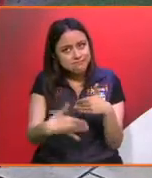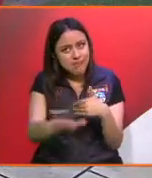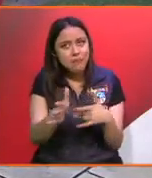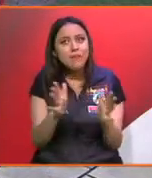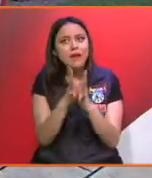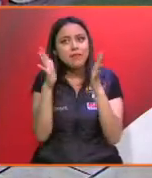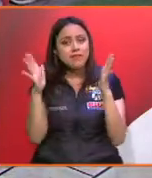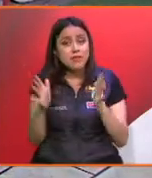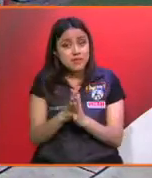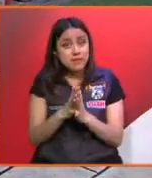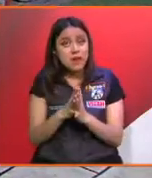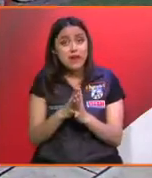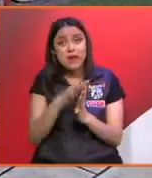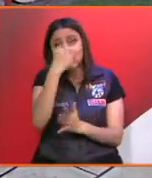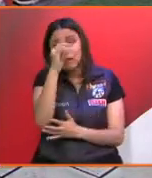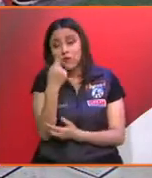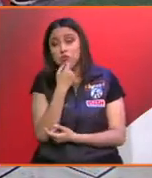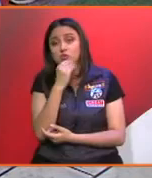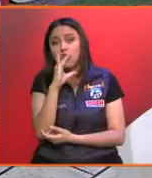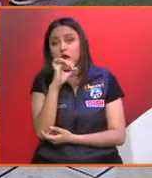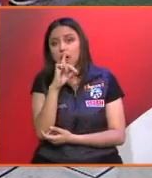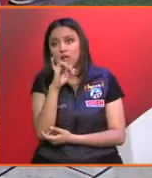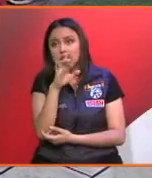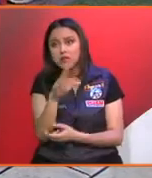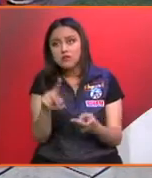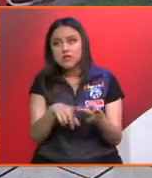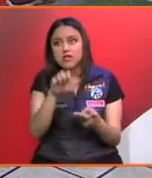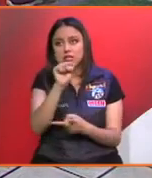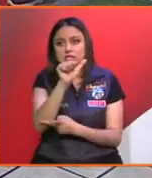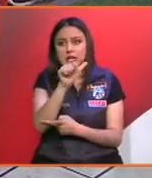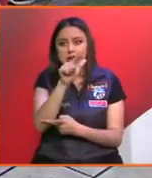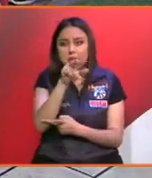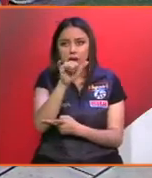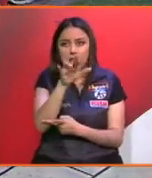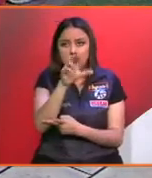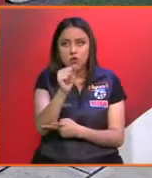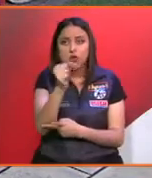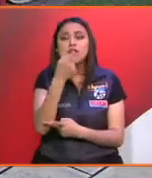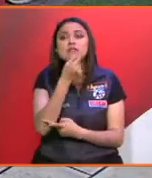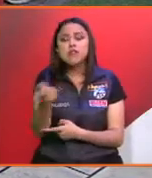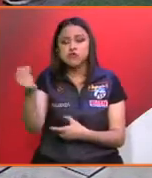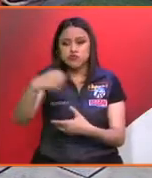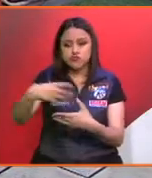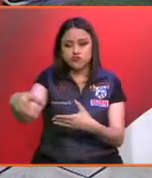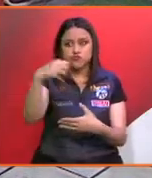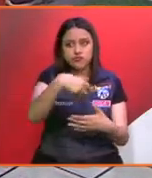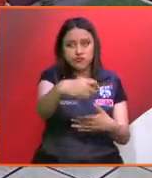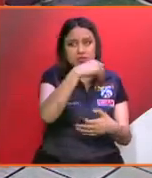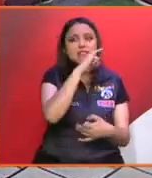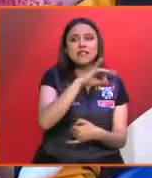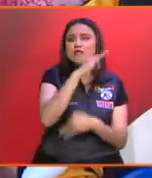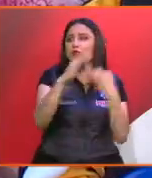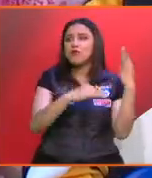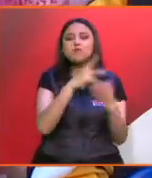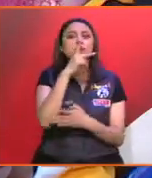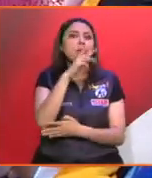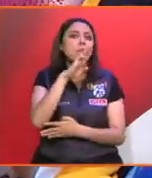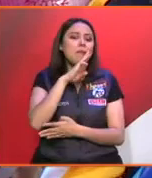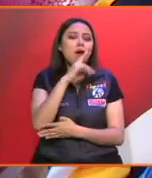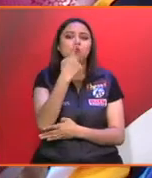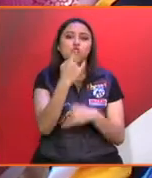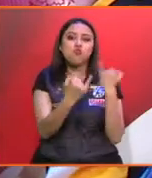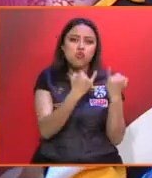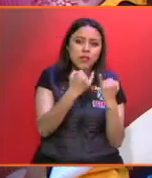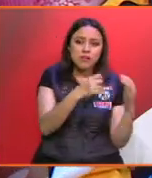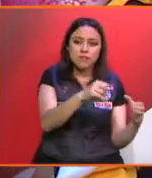participando. Guardería Cuadritos y Colegio Salvador Díaz Mirón. ¿Hacen la colecta con todos los pequeñitos? Claro, todos los papitos nos apoyan con un juguete